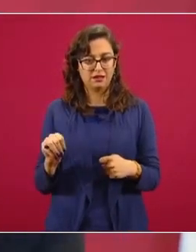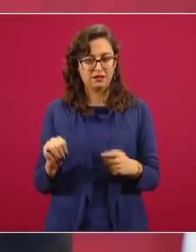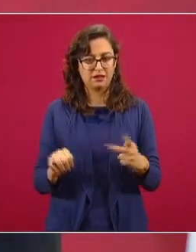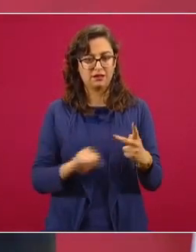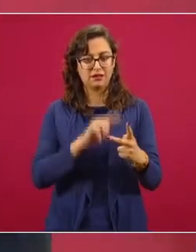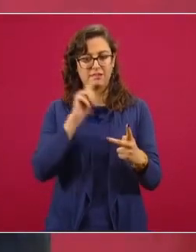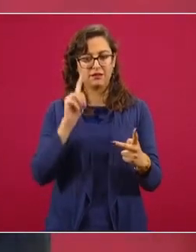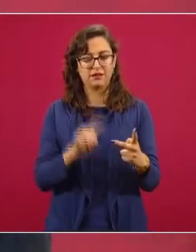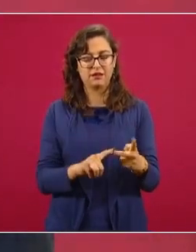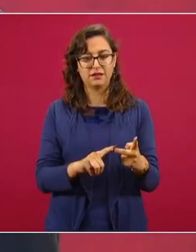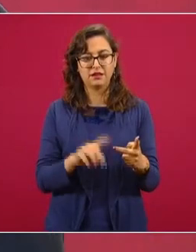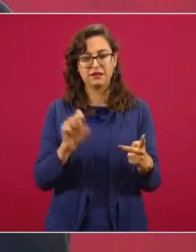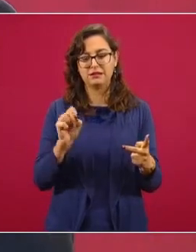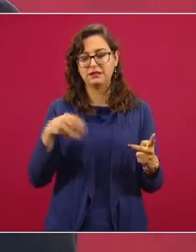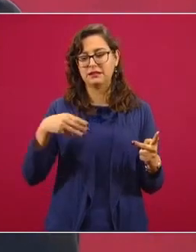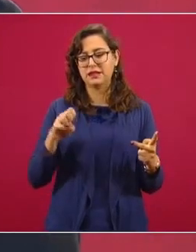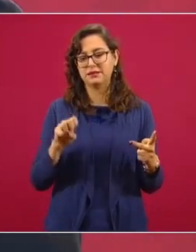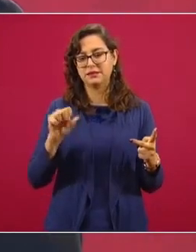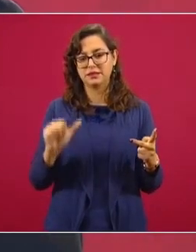FEMSA,